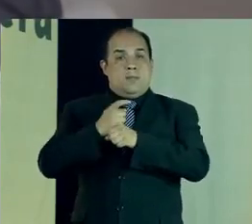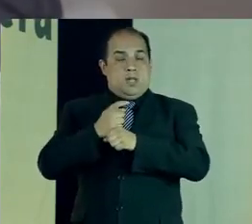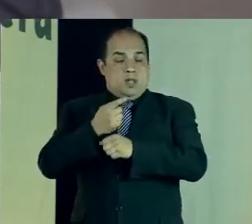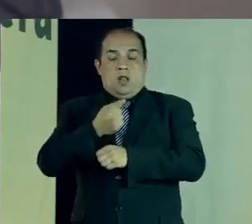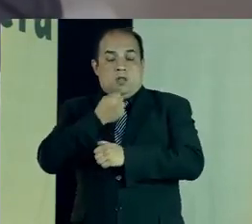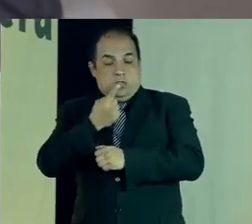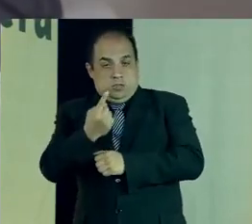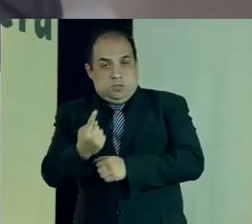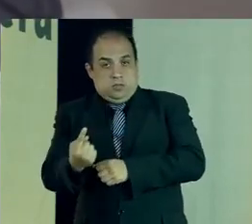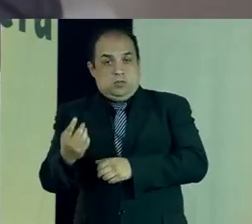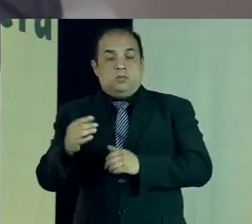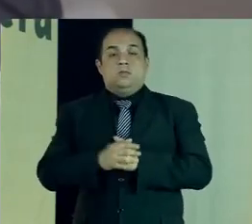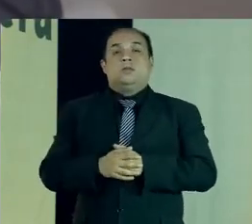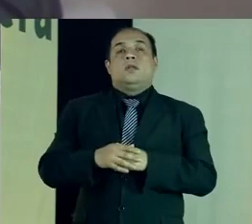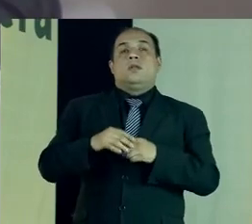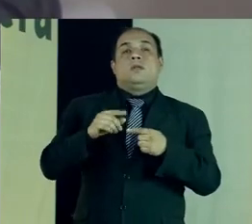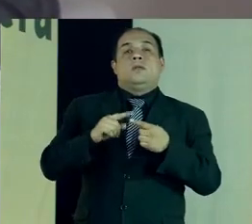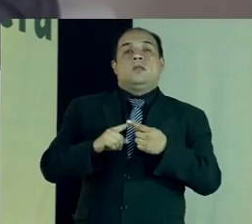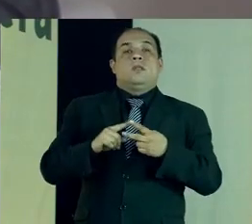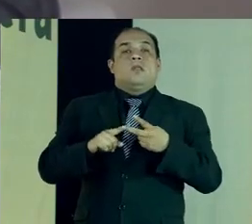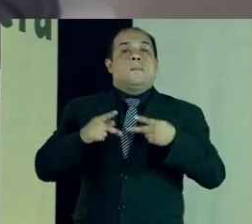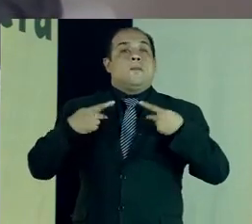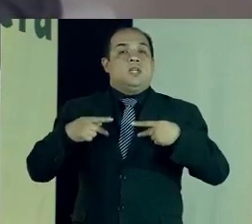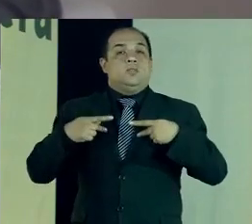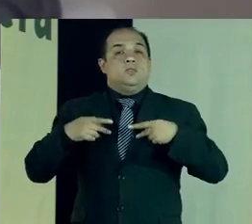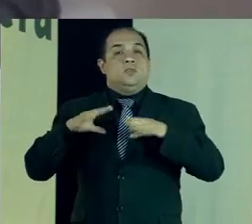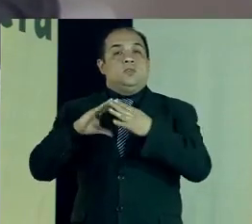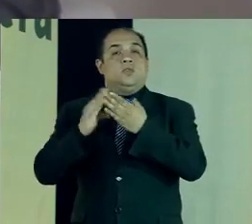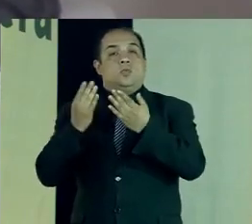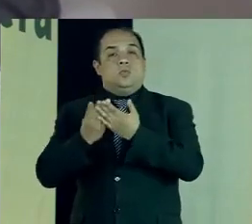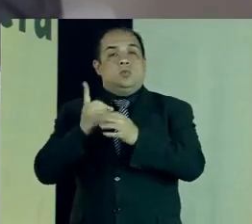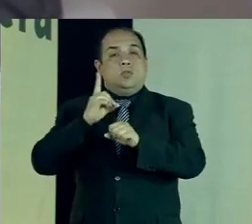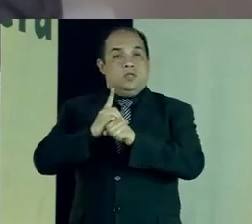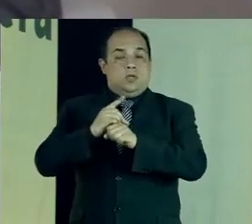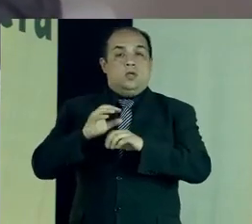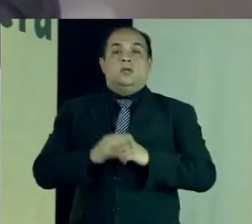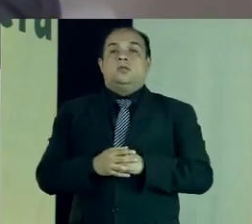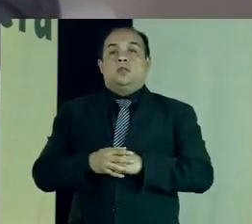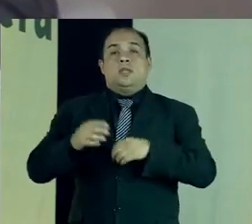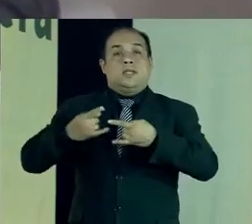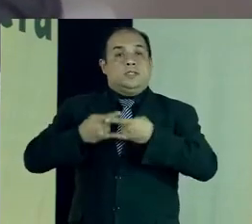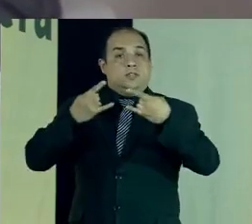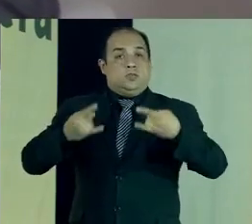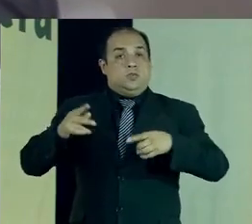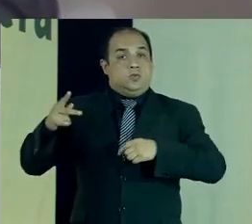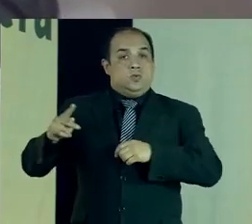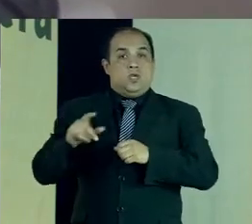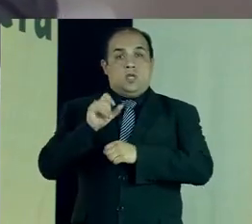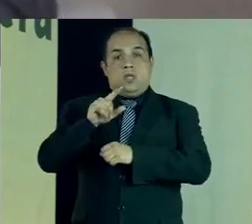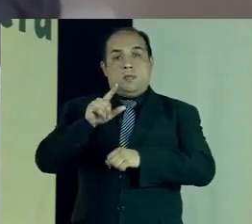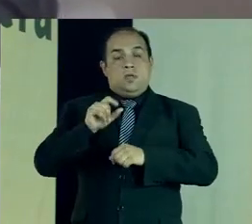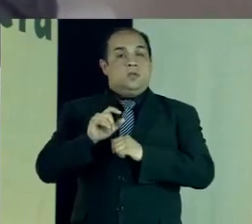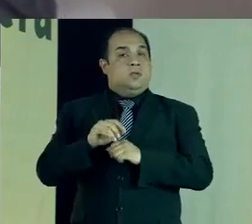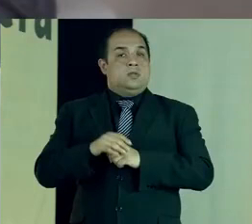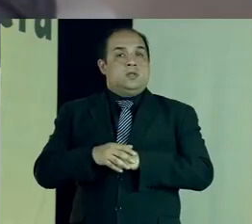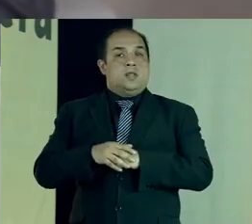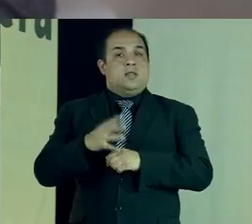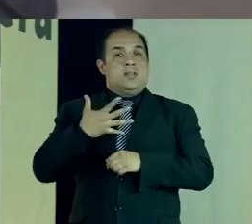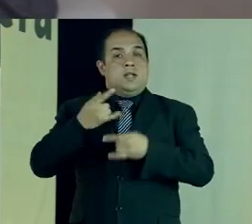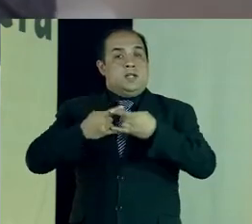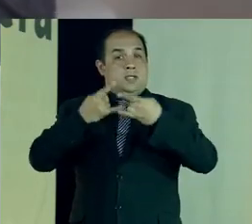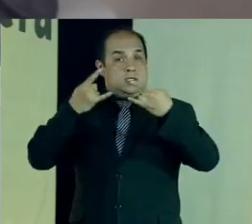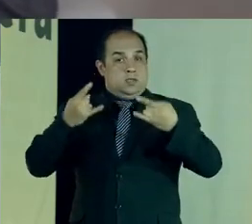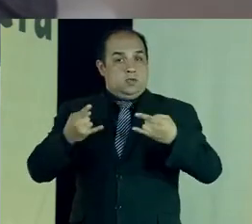de las personas su comunidad su historia y en algunos casos se remontan literalmente a la